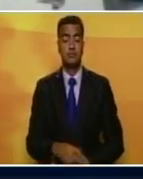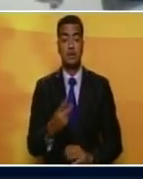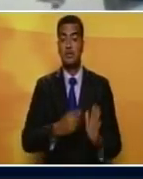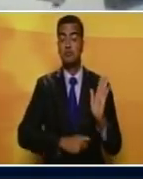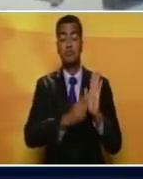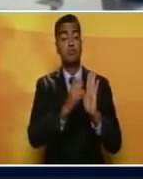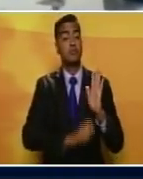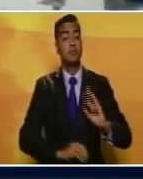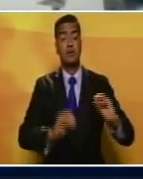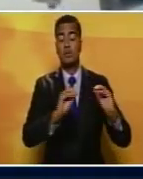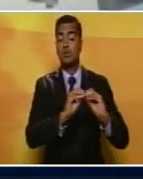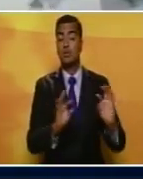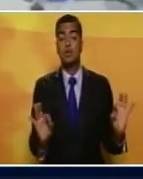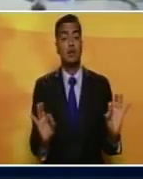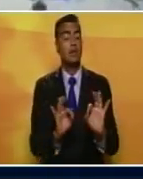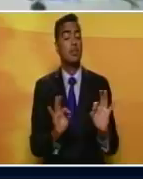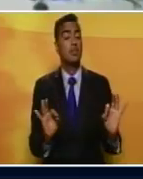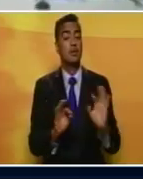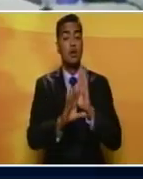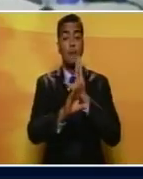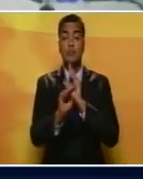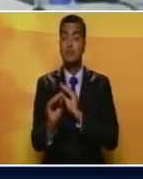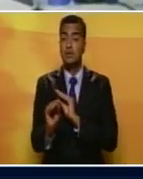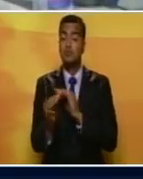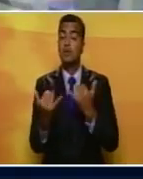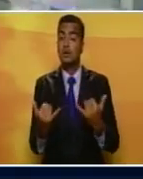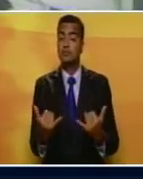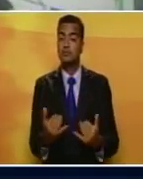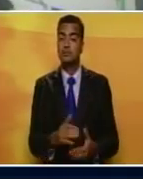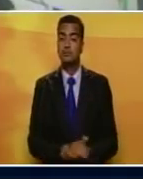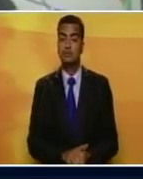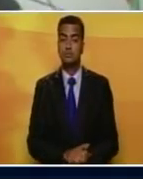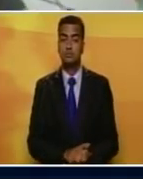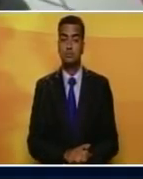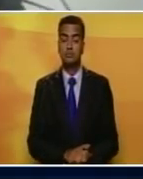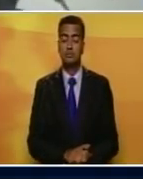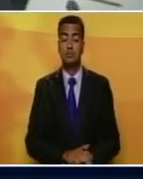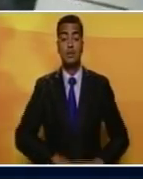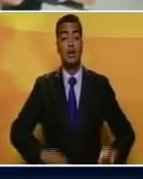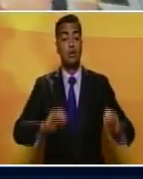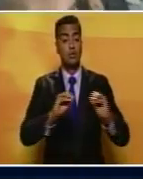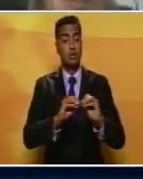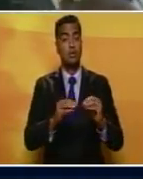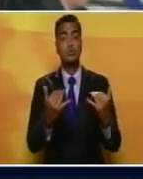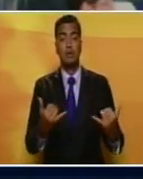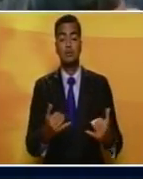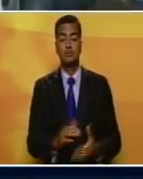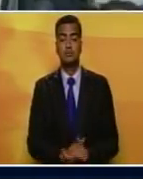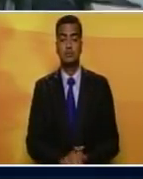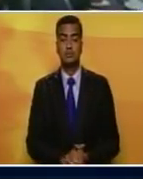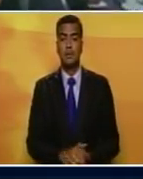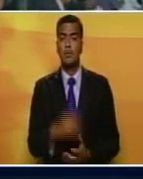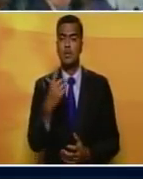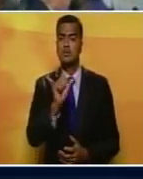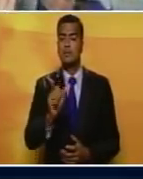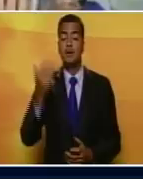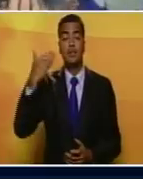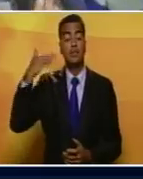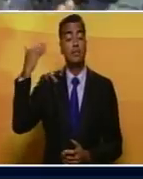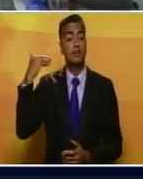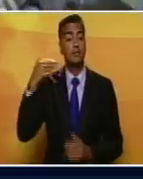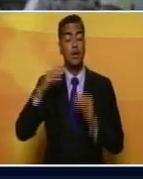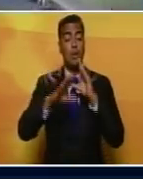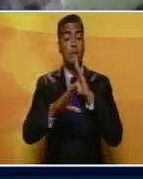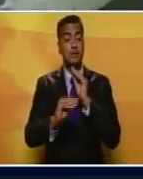pruebas concretas de cómo desde el Departamento de Estado del Gobierno de los Estados Unidos están presionando a toda